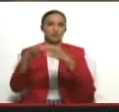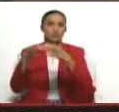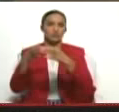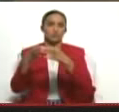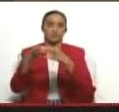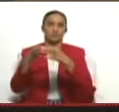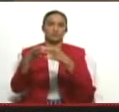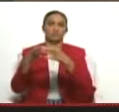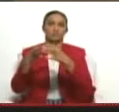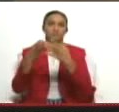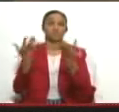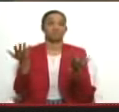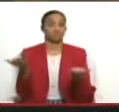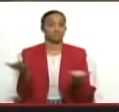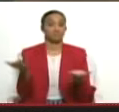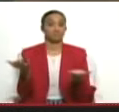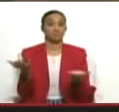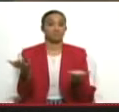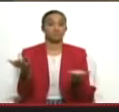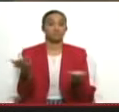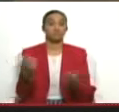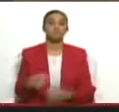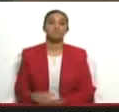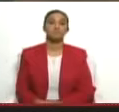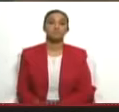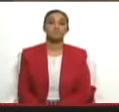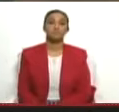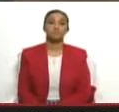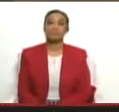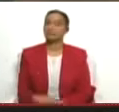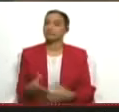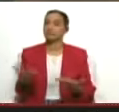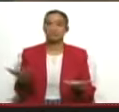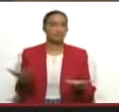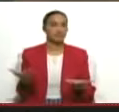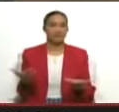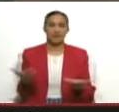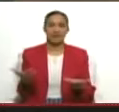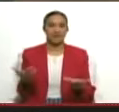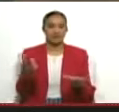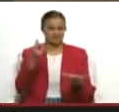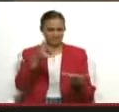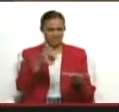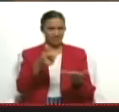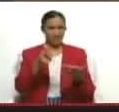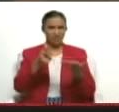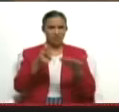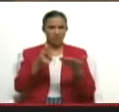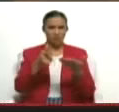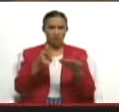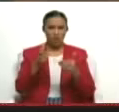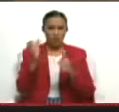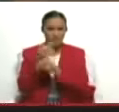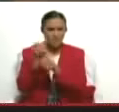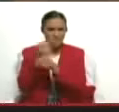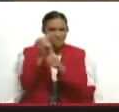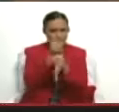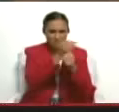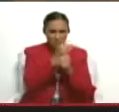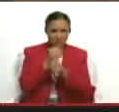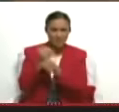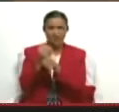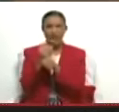Sin lugar a dudas y para nada tiene que ver con la defensa de los Derechos Humanos ni con la B de cruz